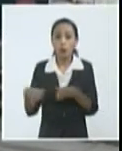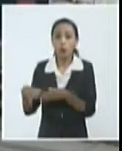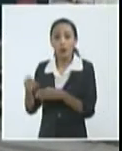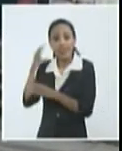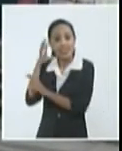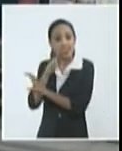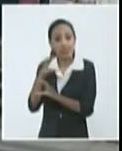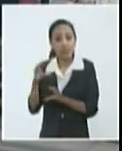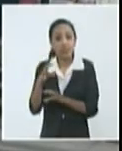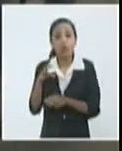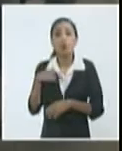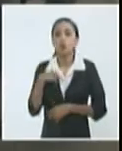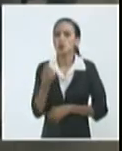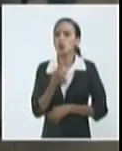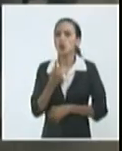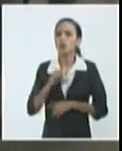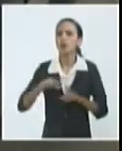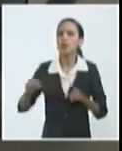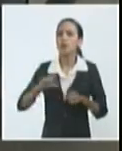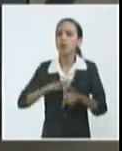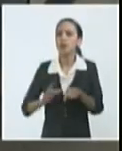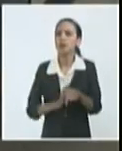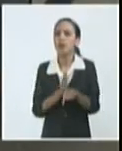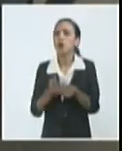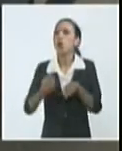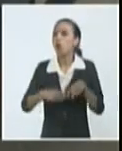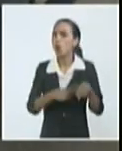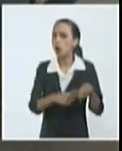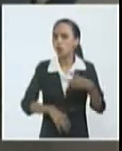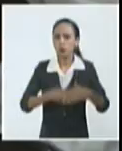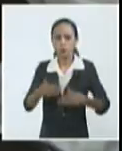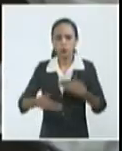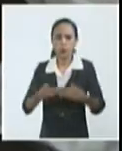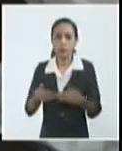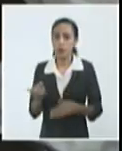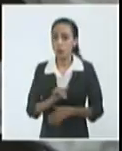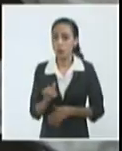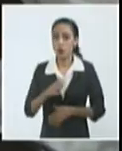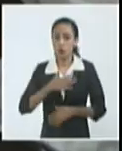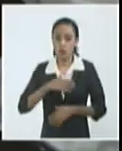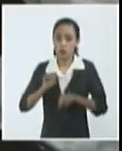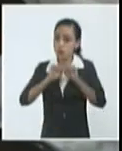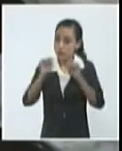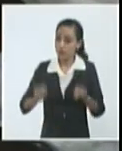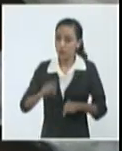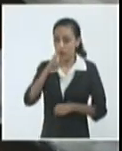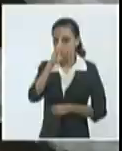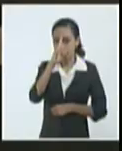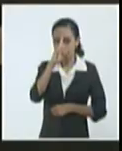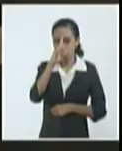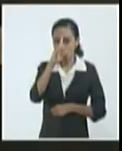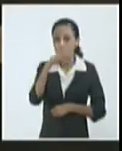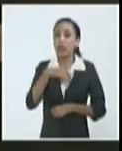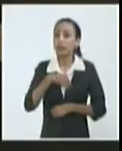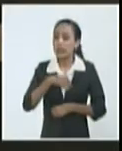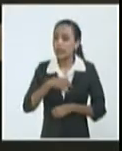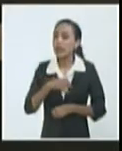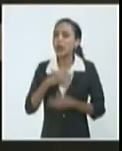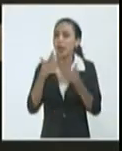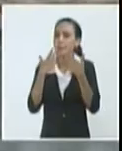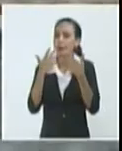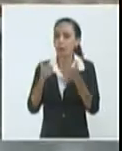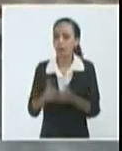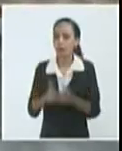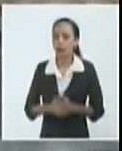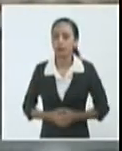entrar no solo en los temas de la pandemia, sino a entrar en otras de las problemáticas que nuestro sistema de salud tiene que enfrentar y tiene